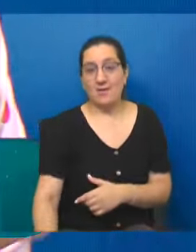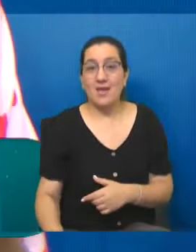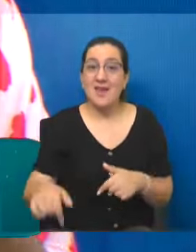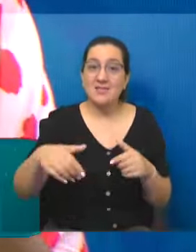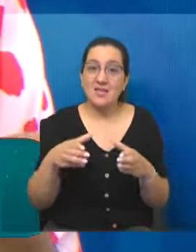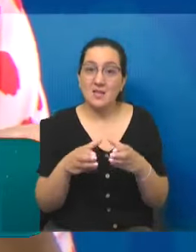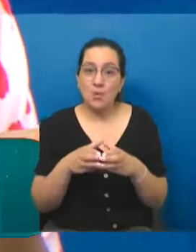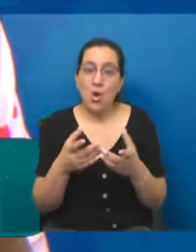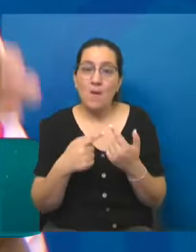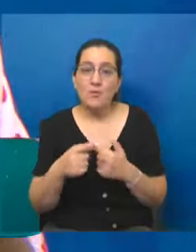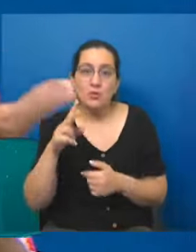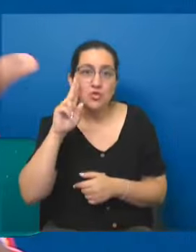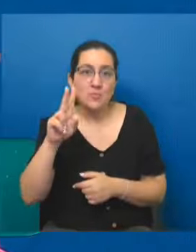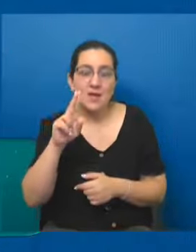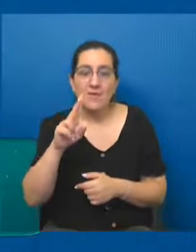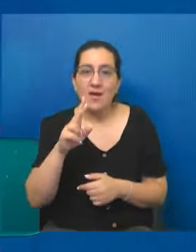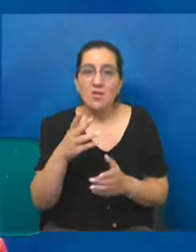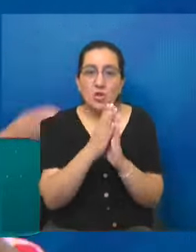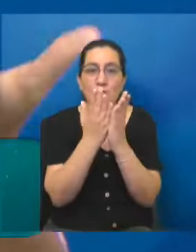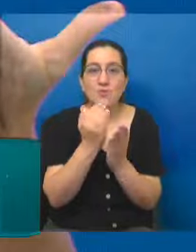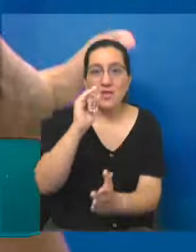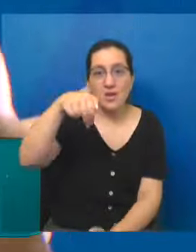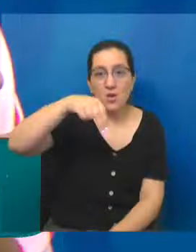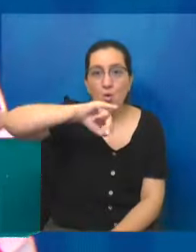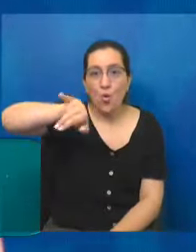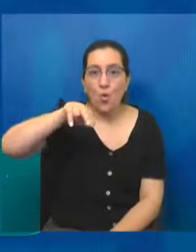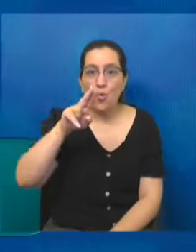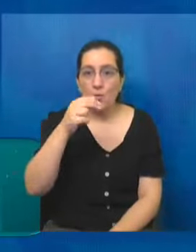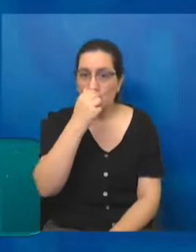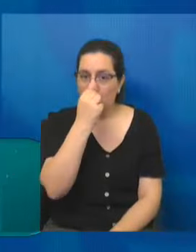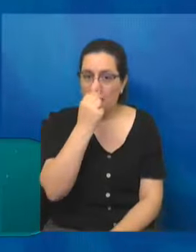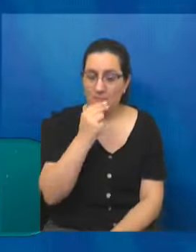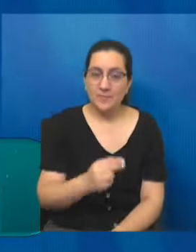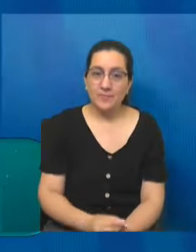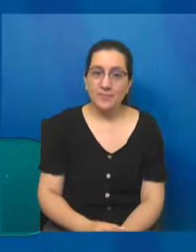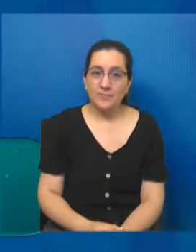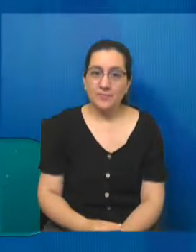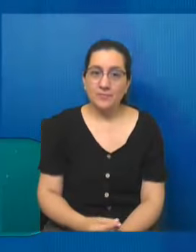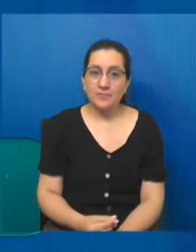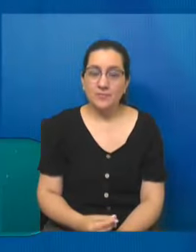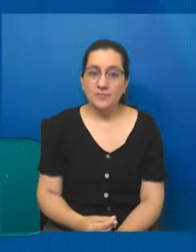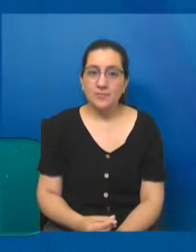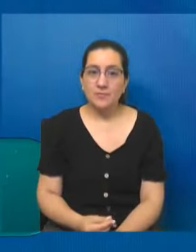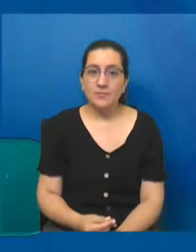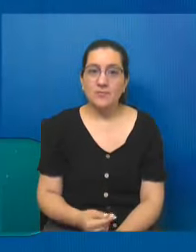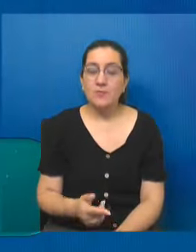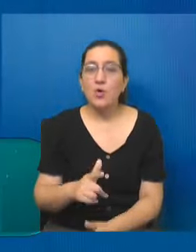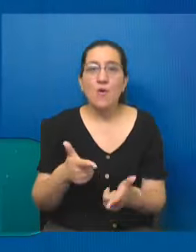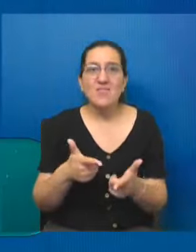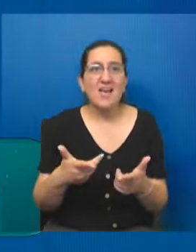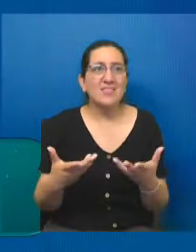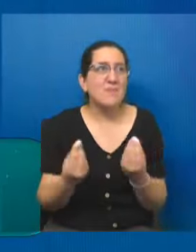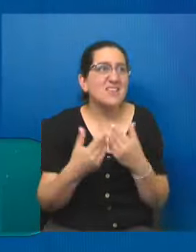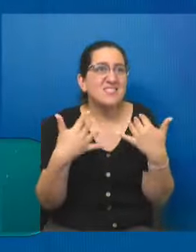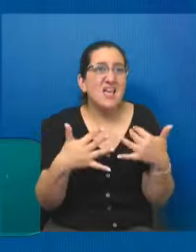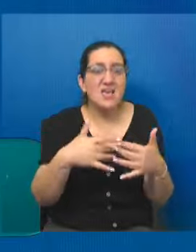a mirar aquel libro que había del INJU, que te decía todas las carreras, ¿no? Y ibas a esas charlas, de repente no había todas las tecnicaturas o todas